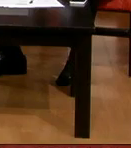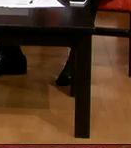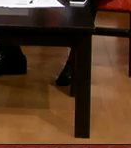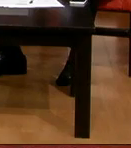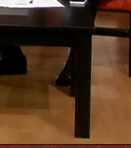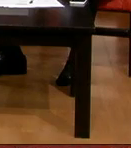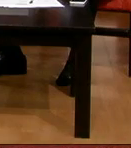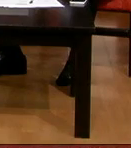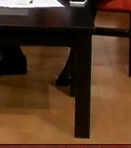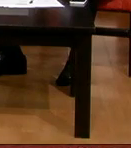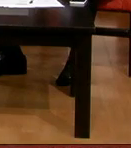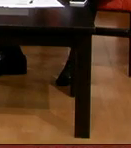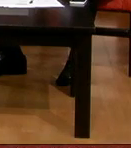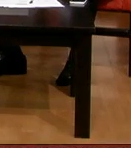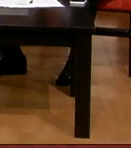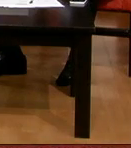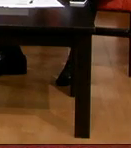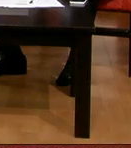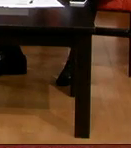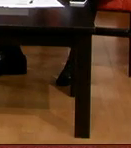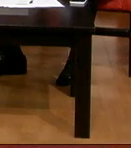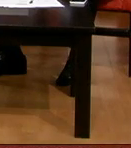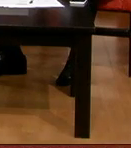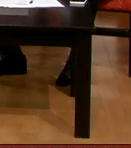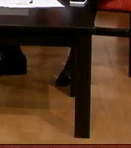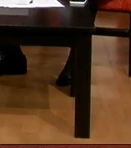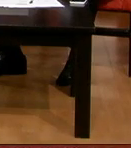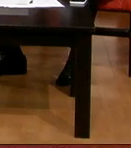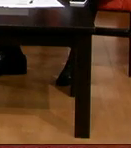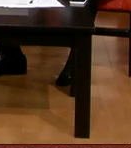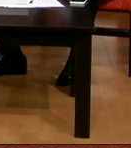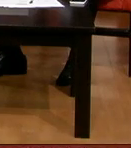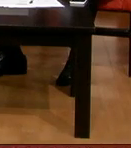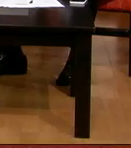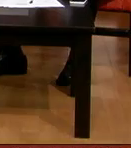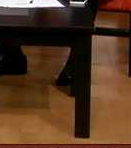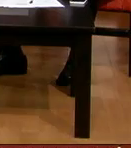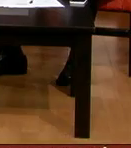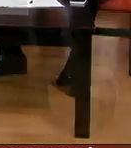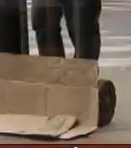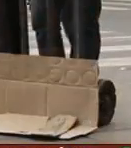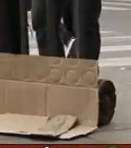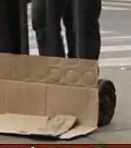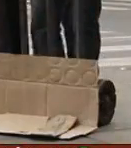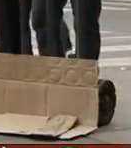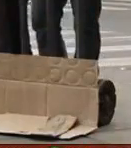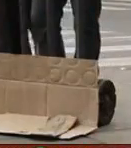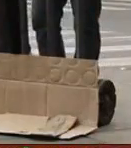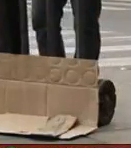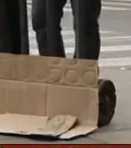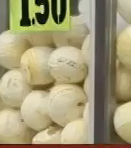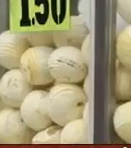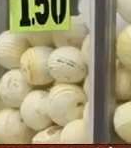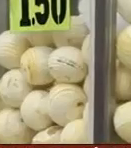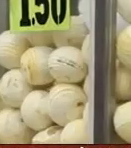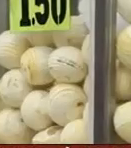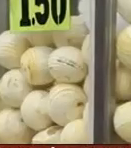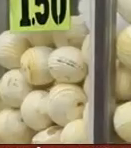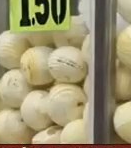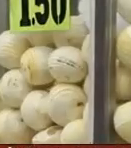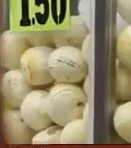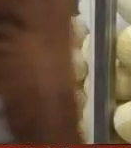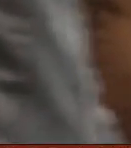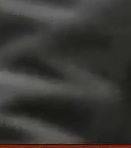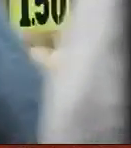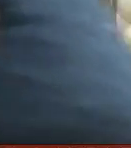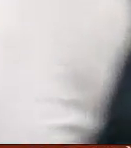claves de su historia, de su política, una falta de consolidación del Estado, partidos políticos muy débiles, y bueno, pues un